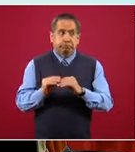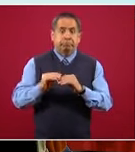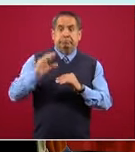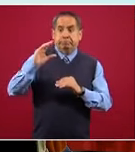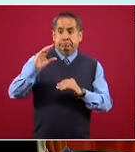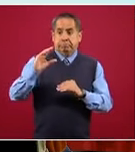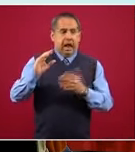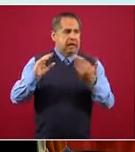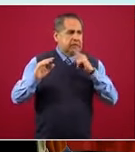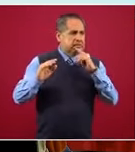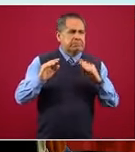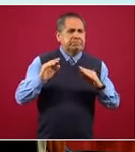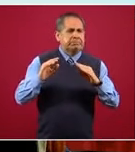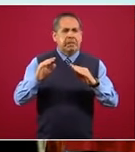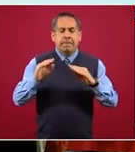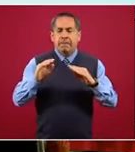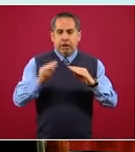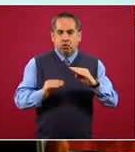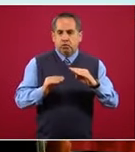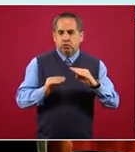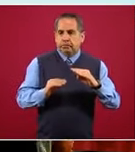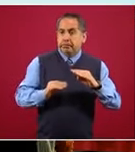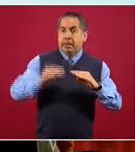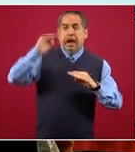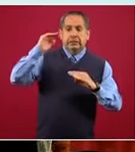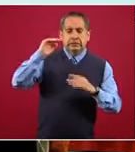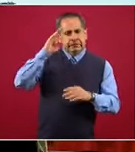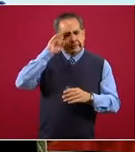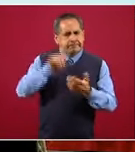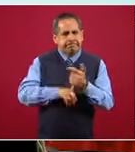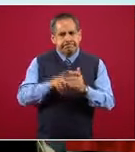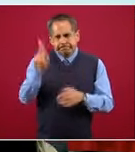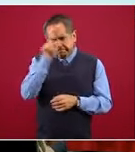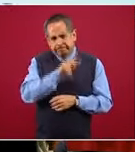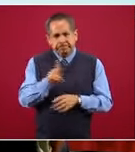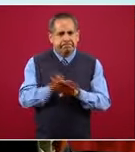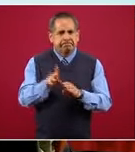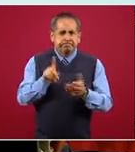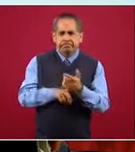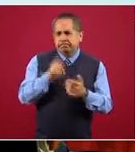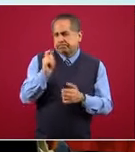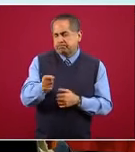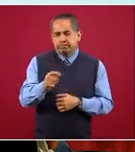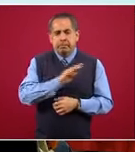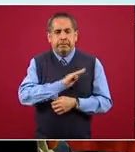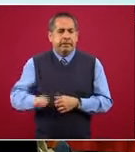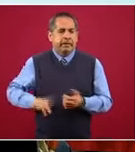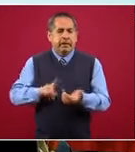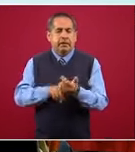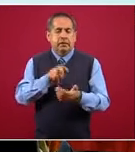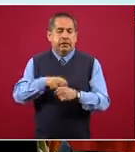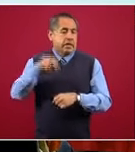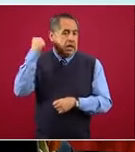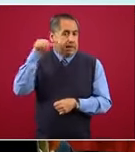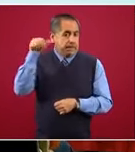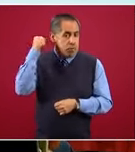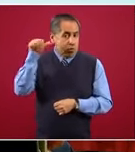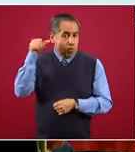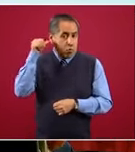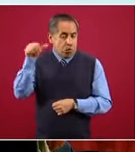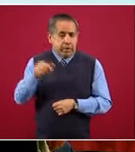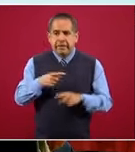prácticamente estaríamos viendo la figura de lo que representa un rebrote para el municipio de Acapulco. A